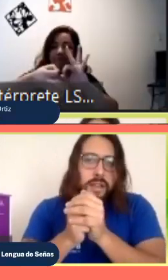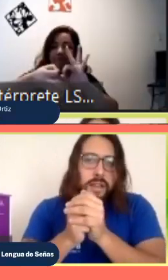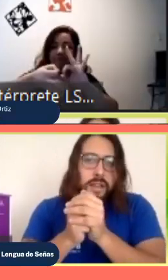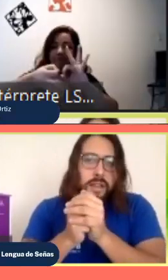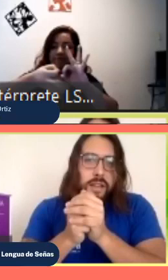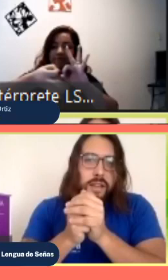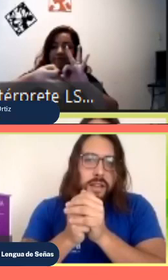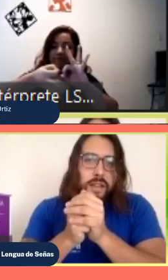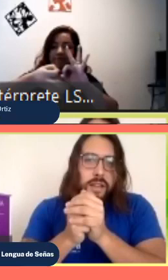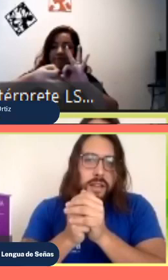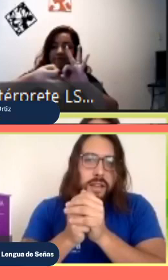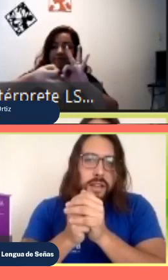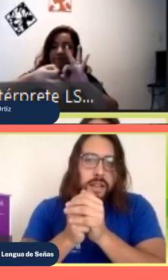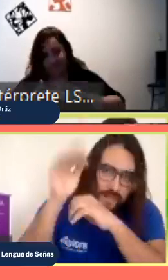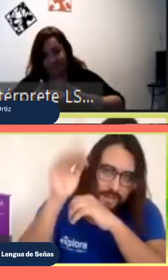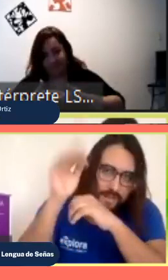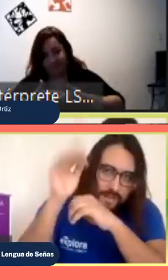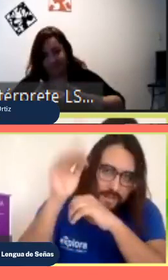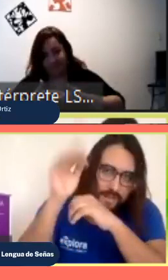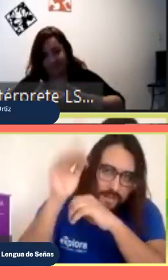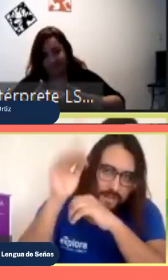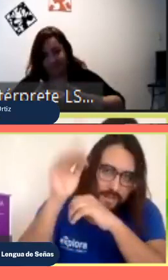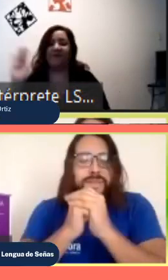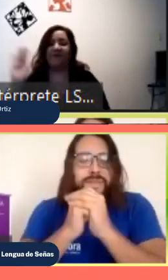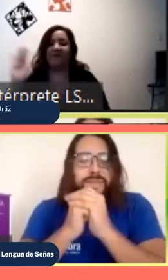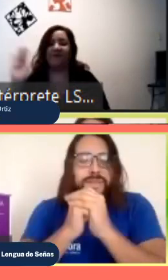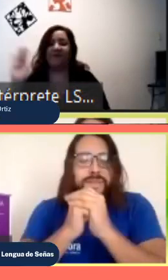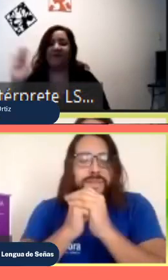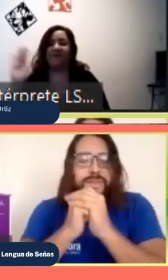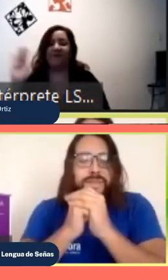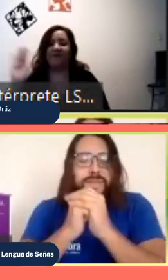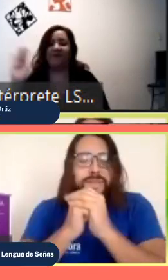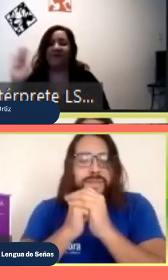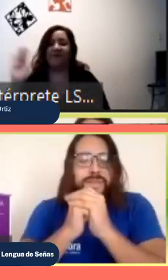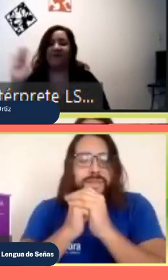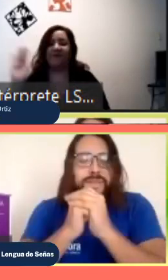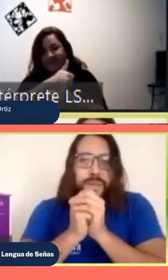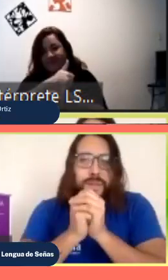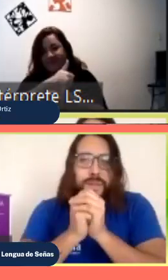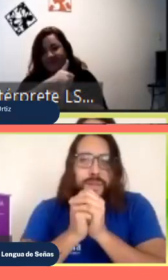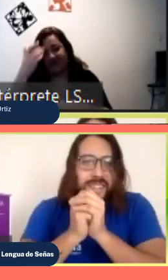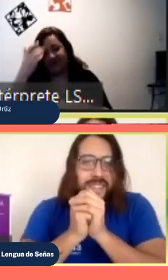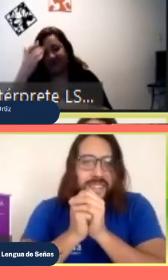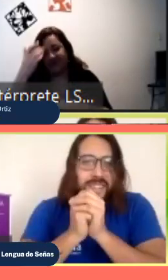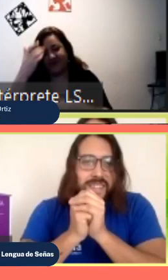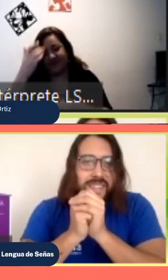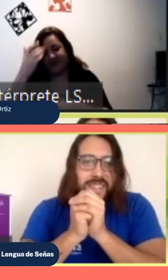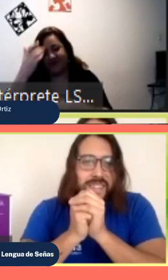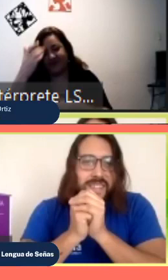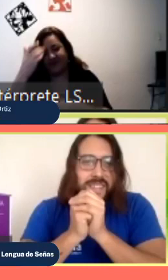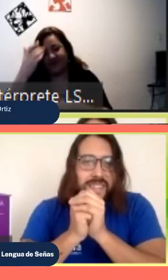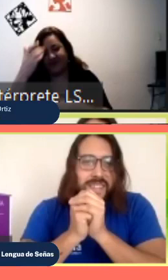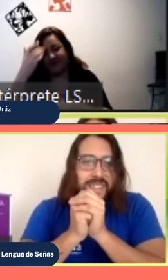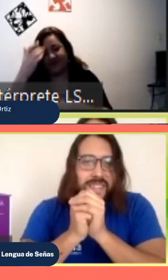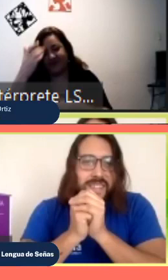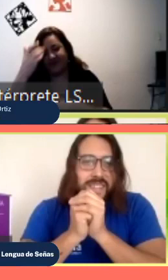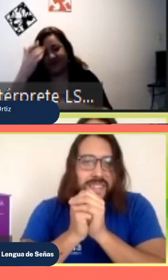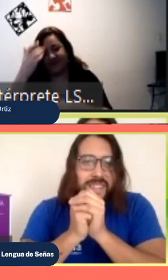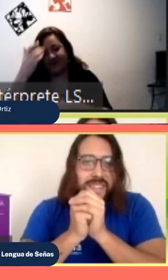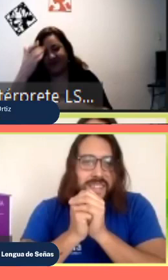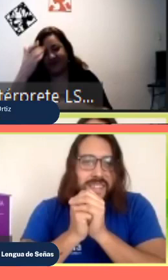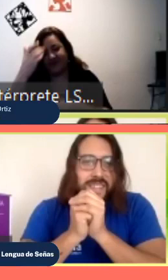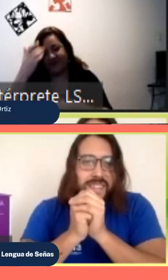Chévez, la cual, hola Lisette, un gran saludo desde la distancia. Y